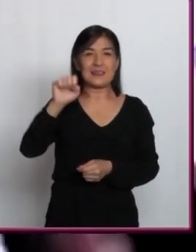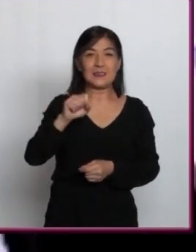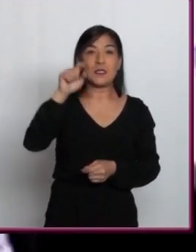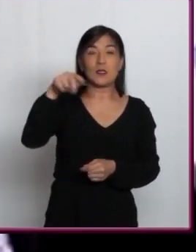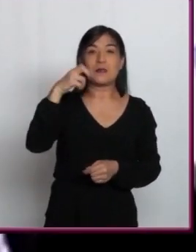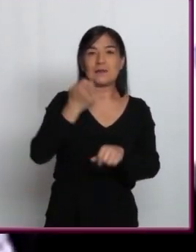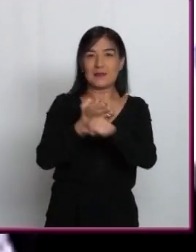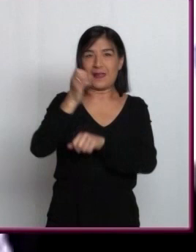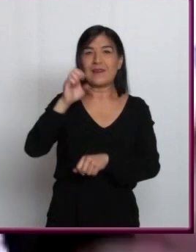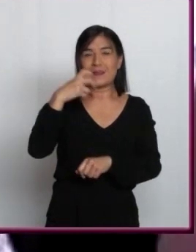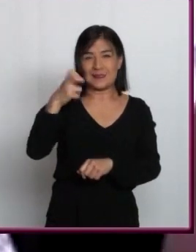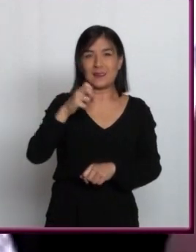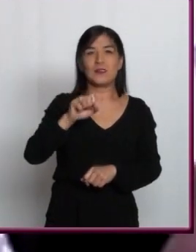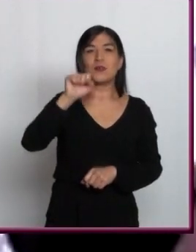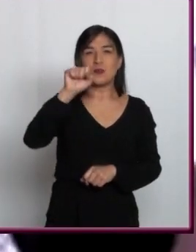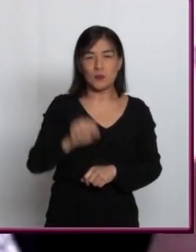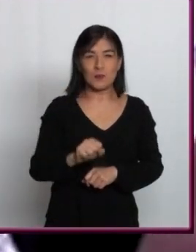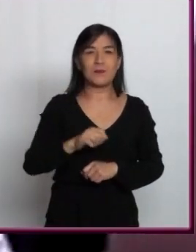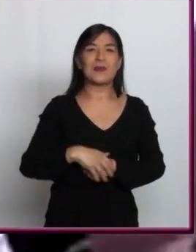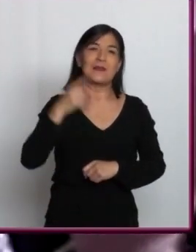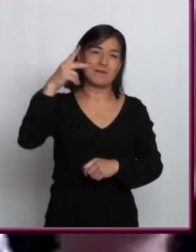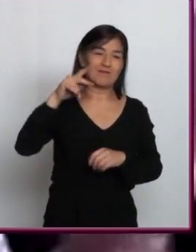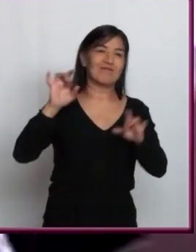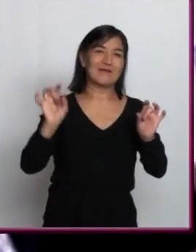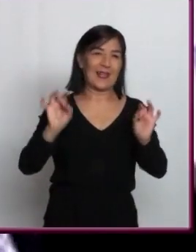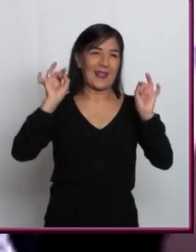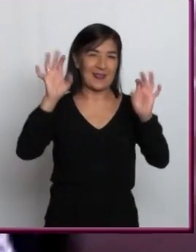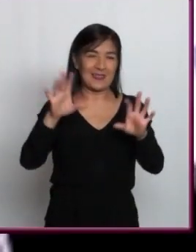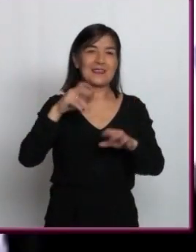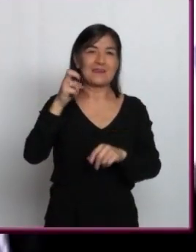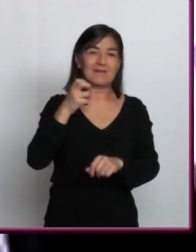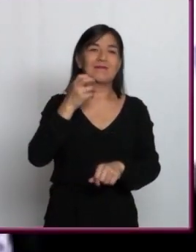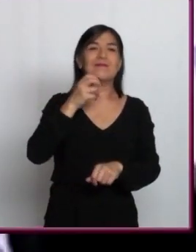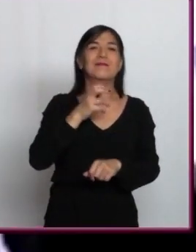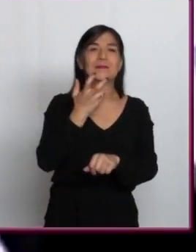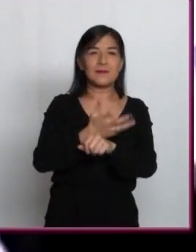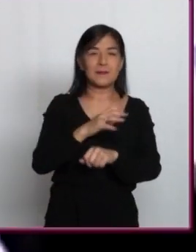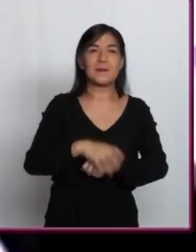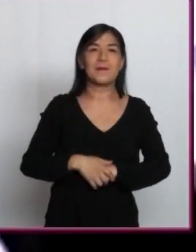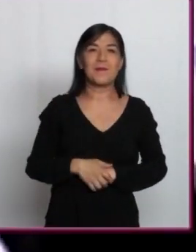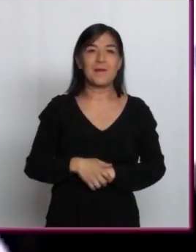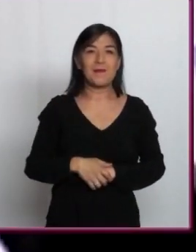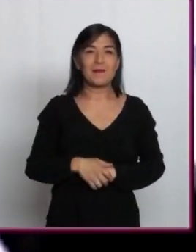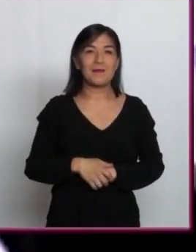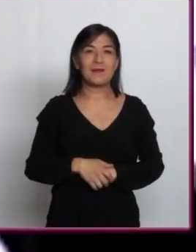sur y la vio Magallanes en los años, no sé, cuando estuvo allá Magallanes, ¿no?